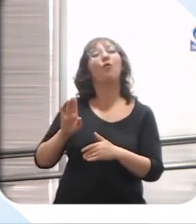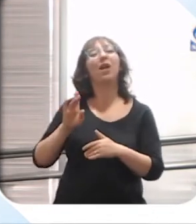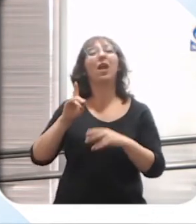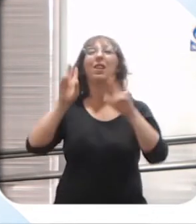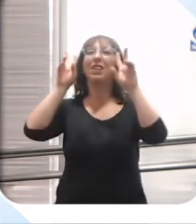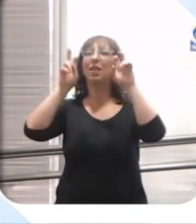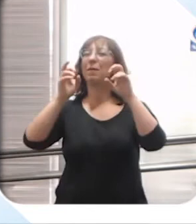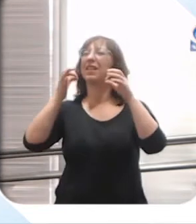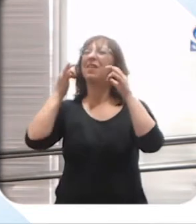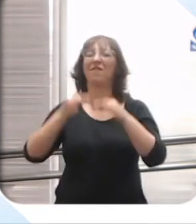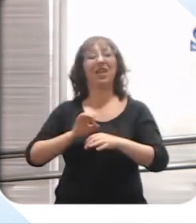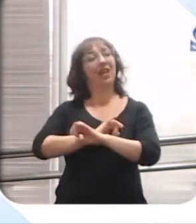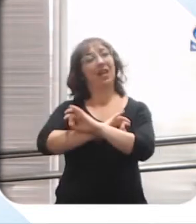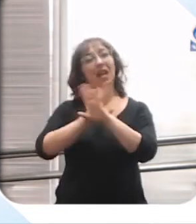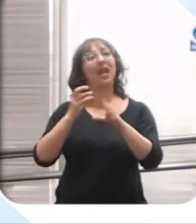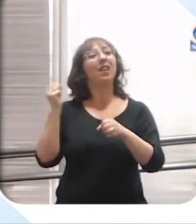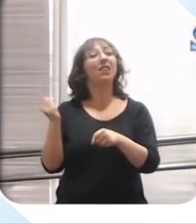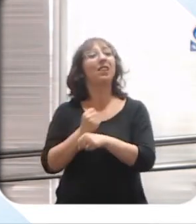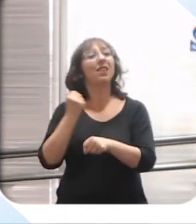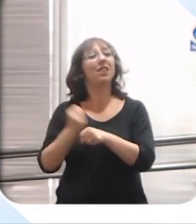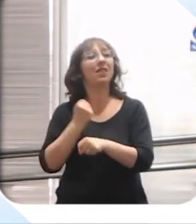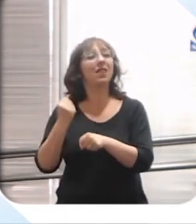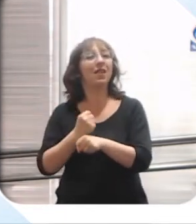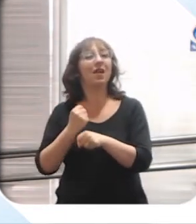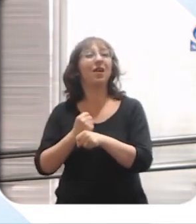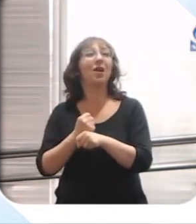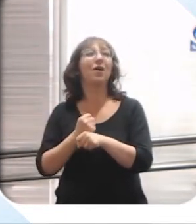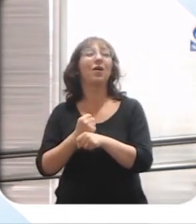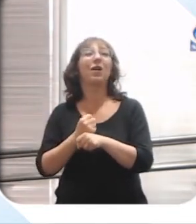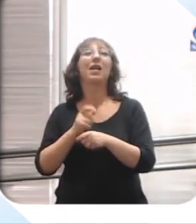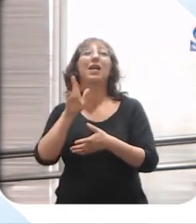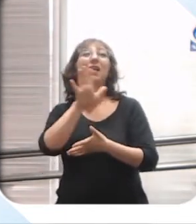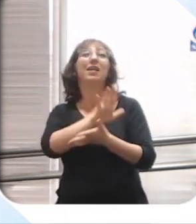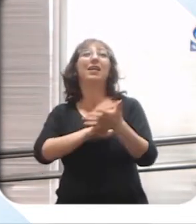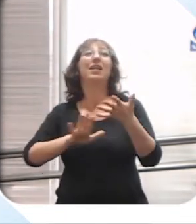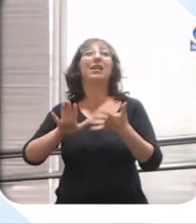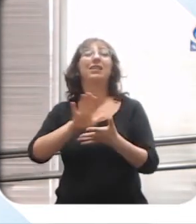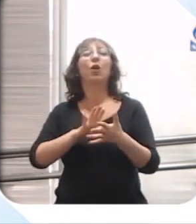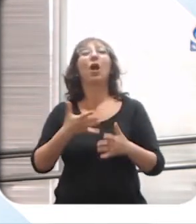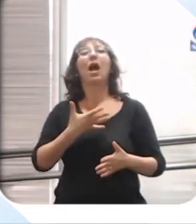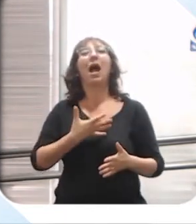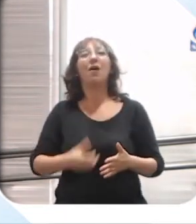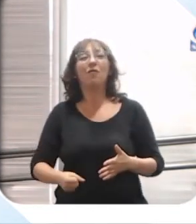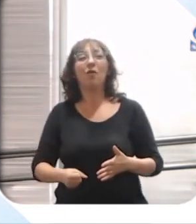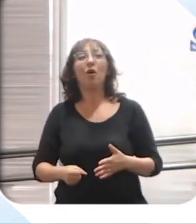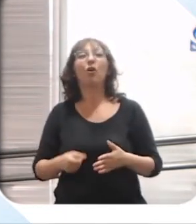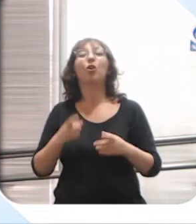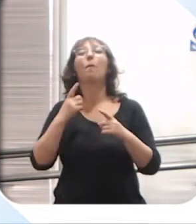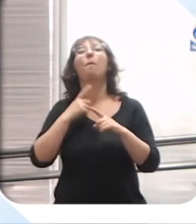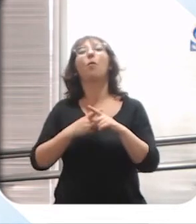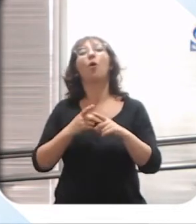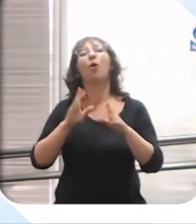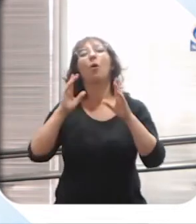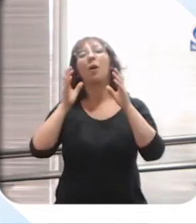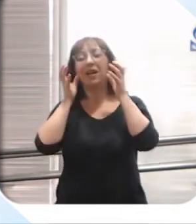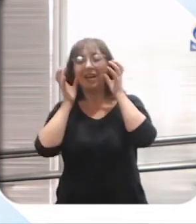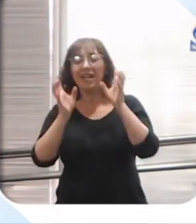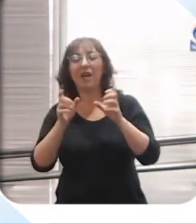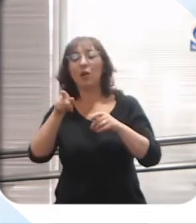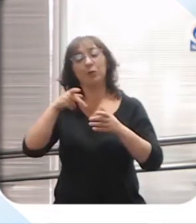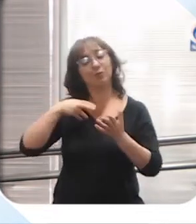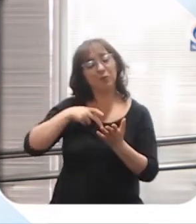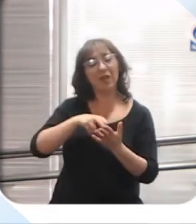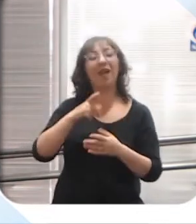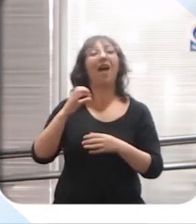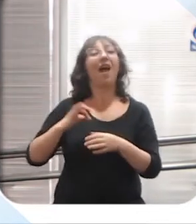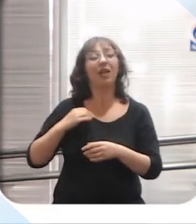bien específica que es trabajar en la situación de aborto provocado en condiciones de riesgo, en su camino y